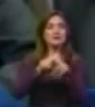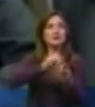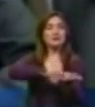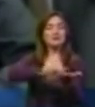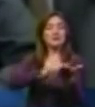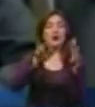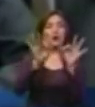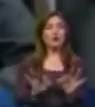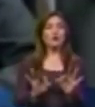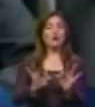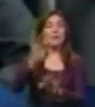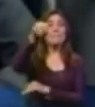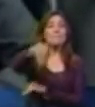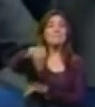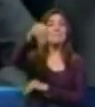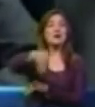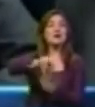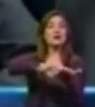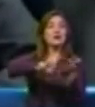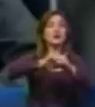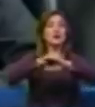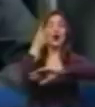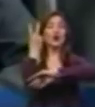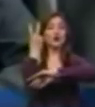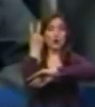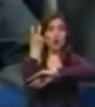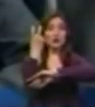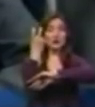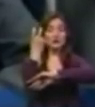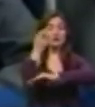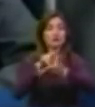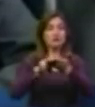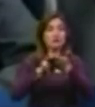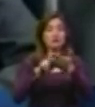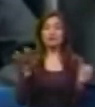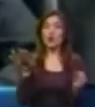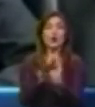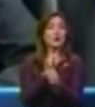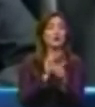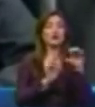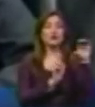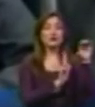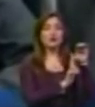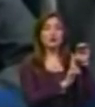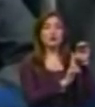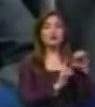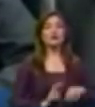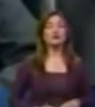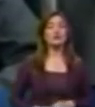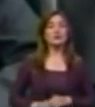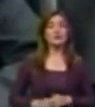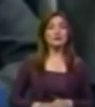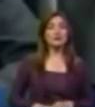sesión normal el día martes a las 12 del día en que ya estarán completos el consejo de participación